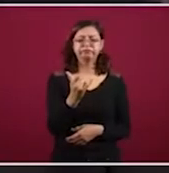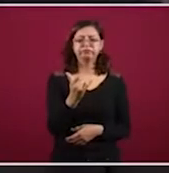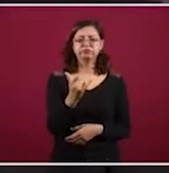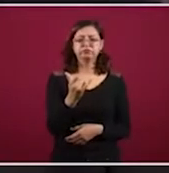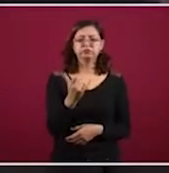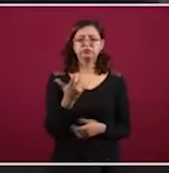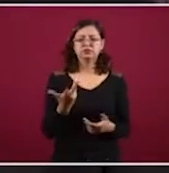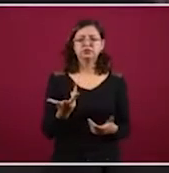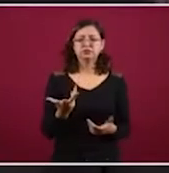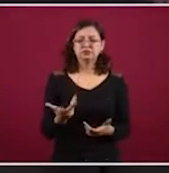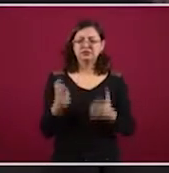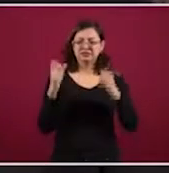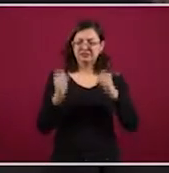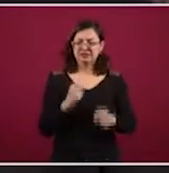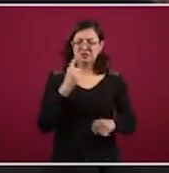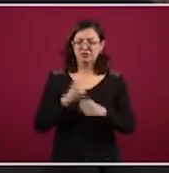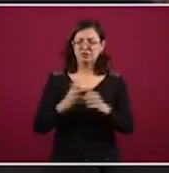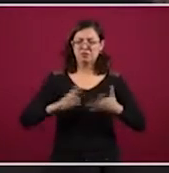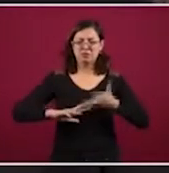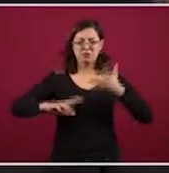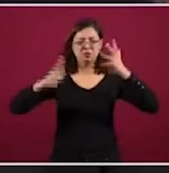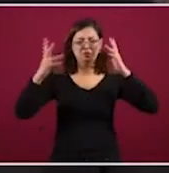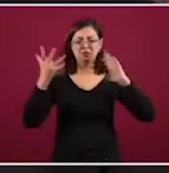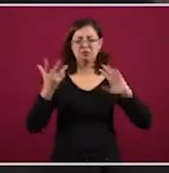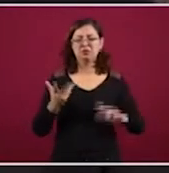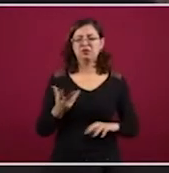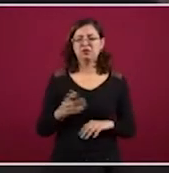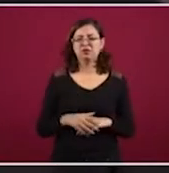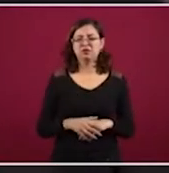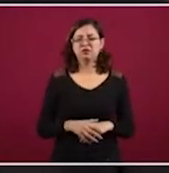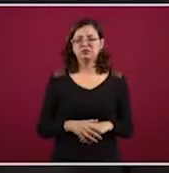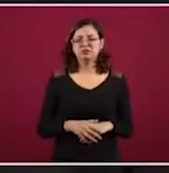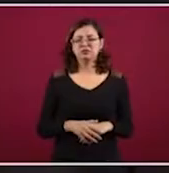la inseguridad y de la violencia,